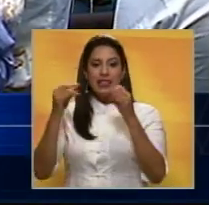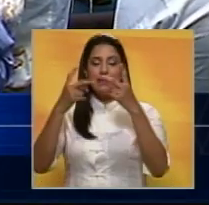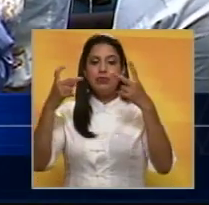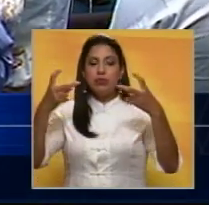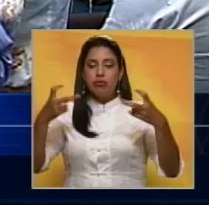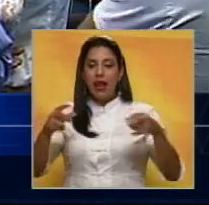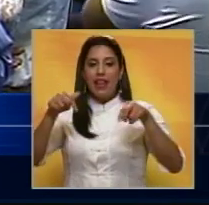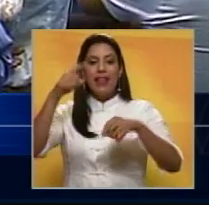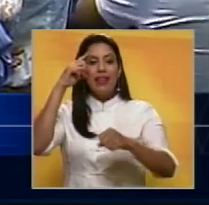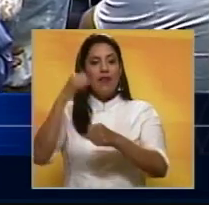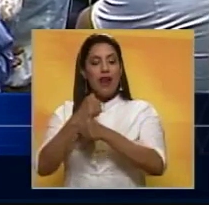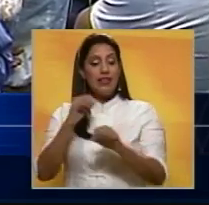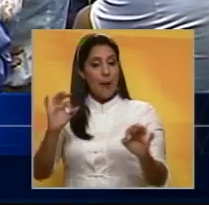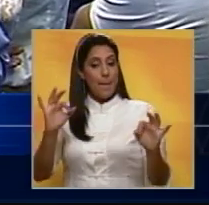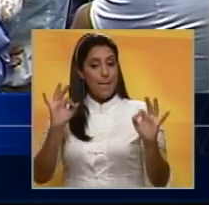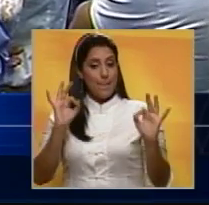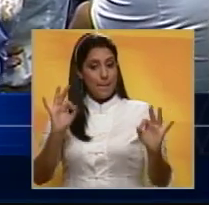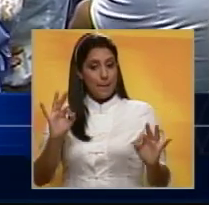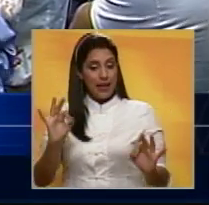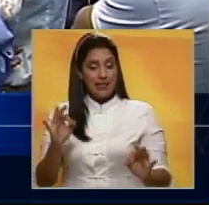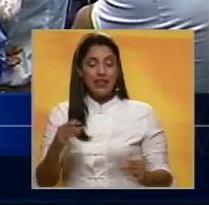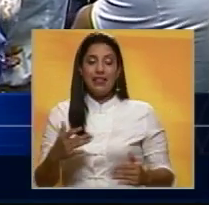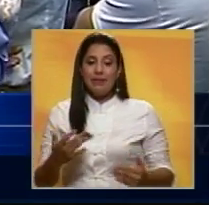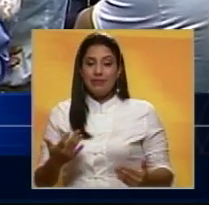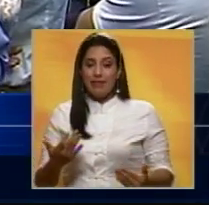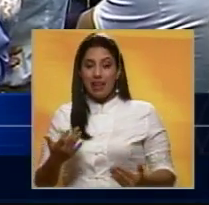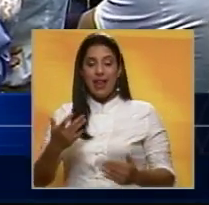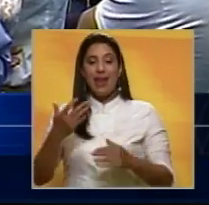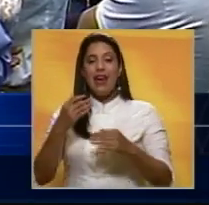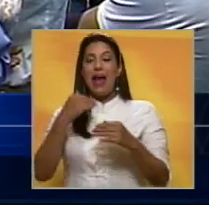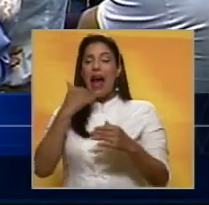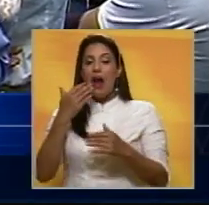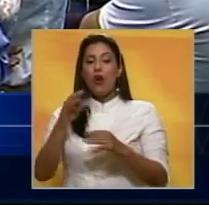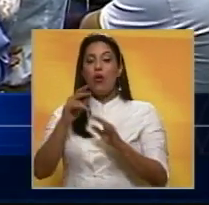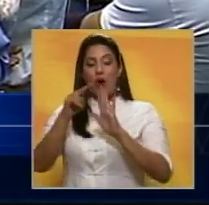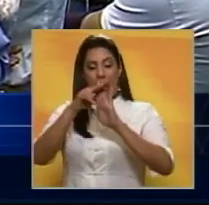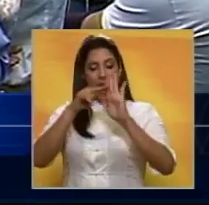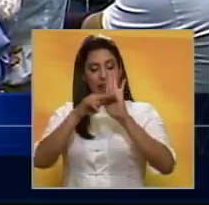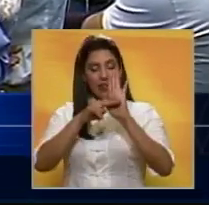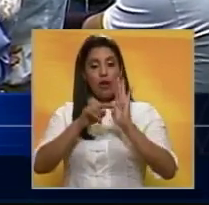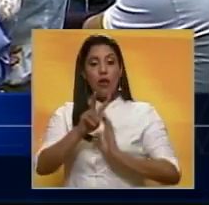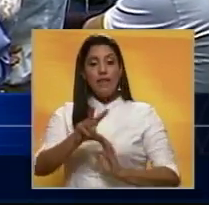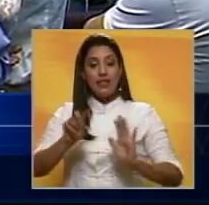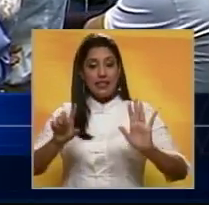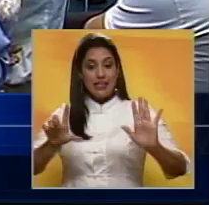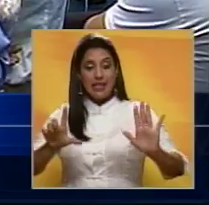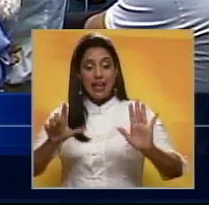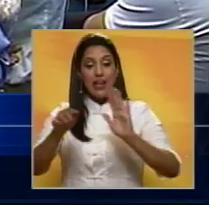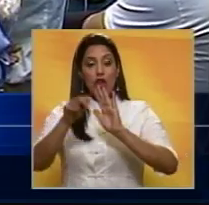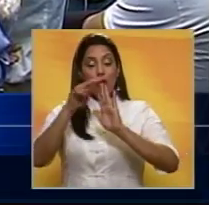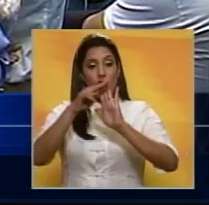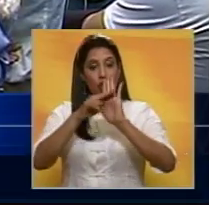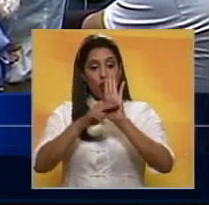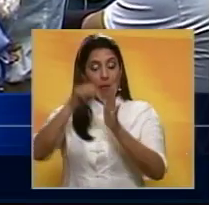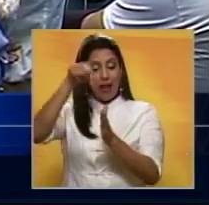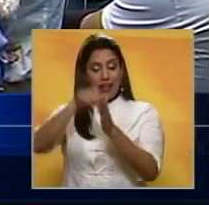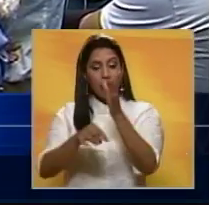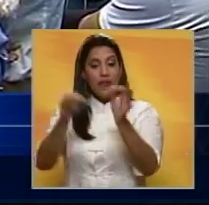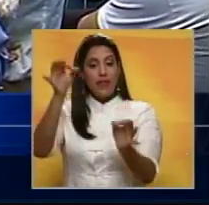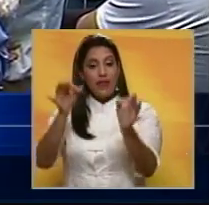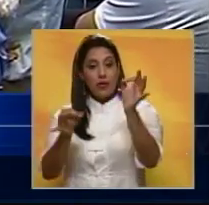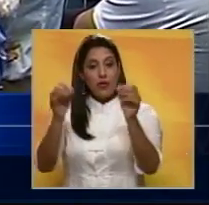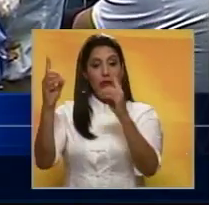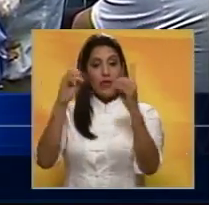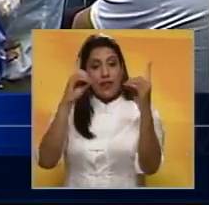titulada esta sesión especial, que está basada en el artículo 27 del Reglamento de Interior y Debates de